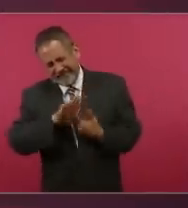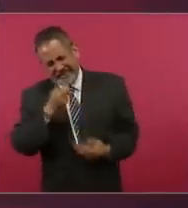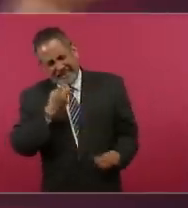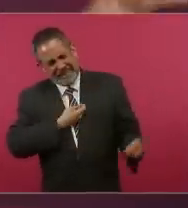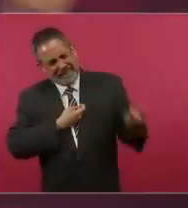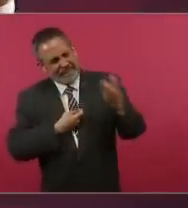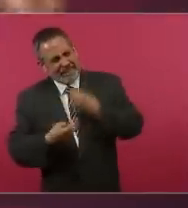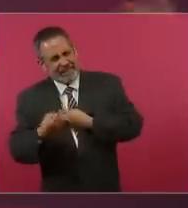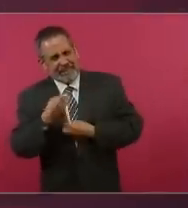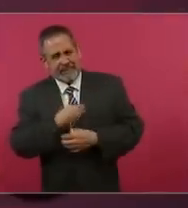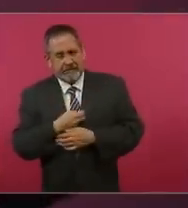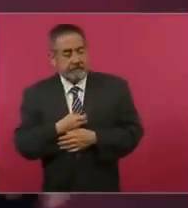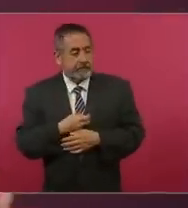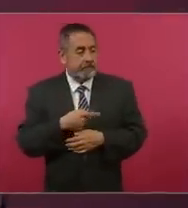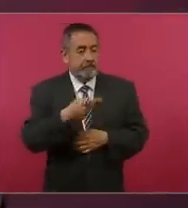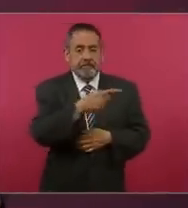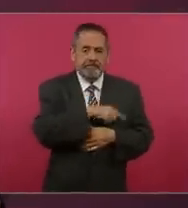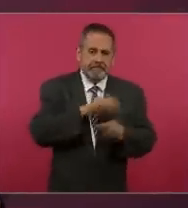aturdir